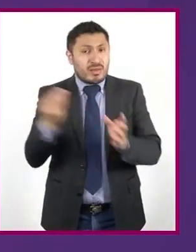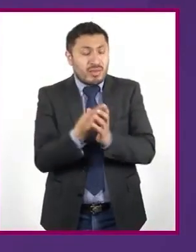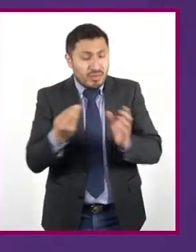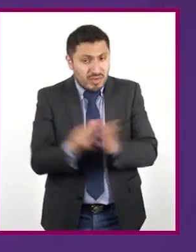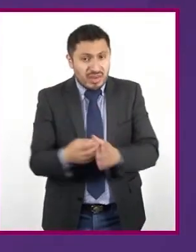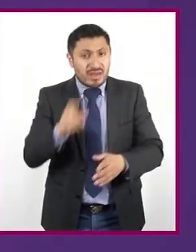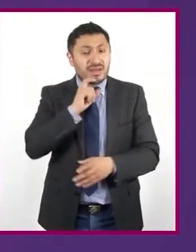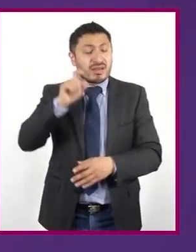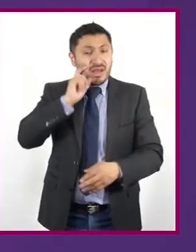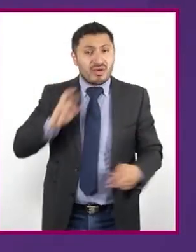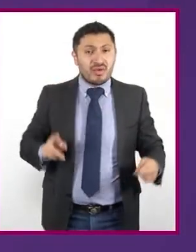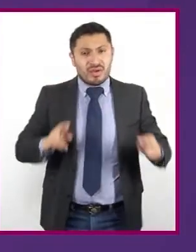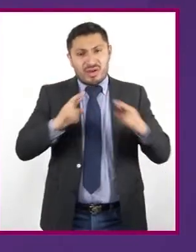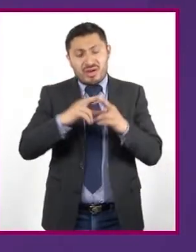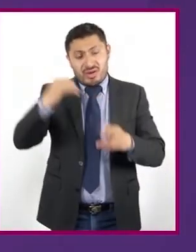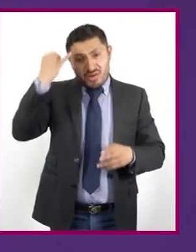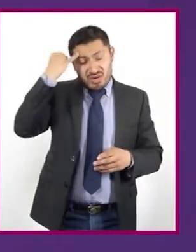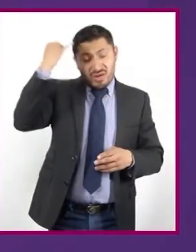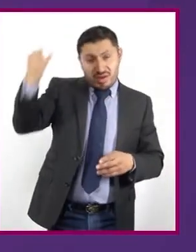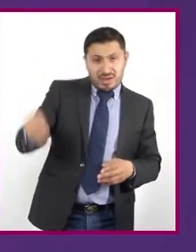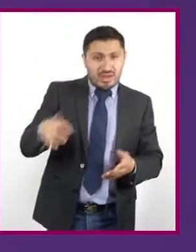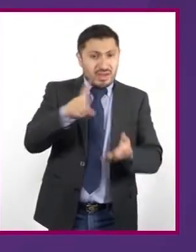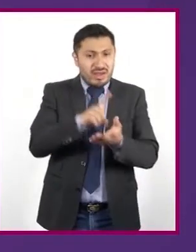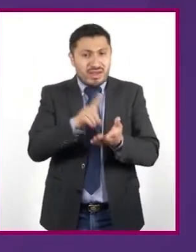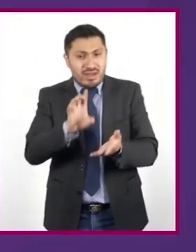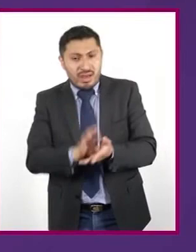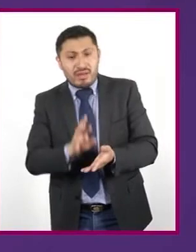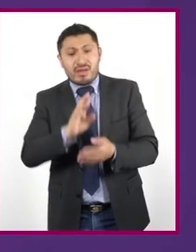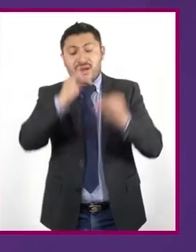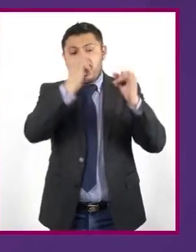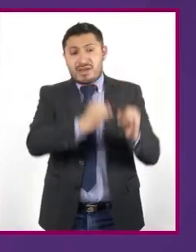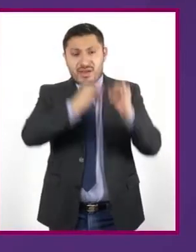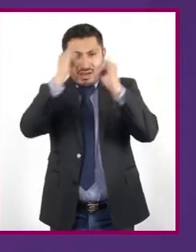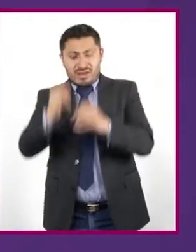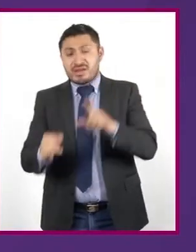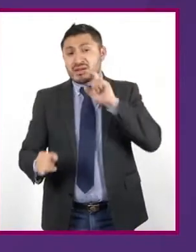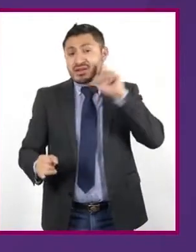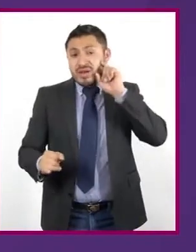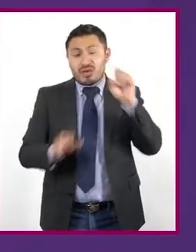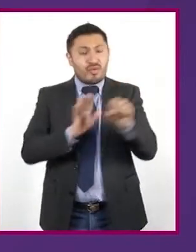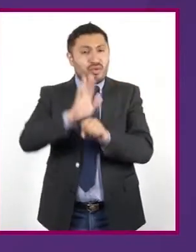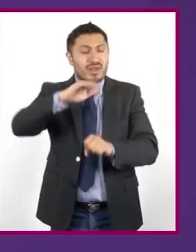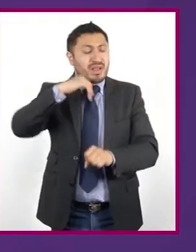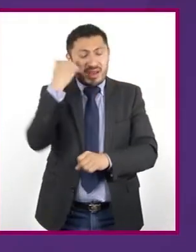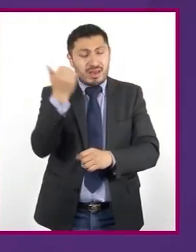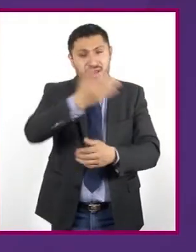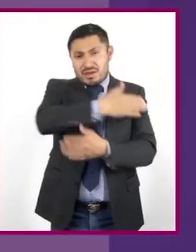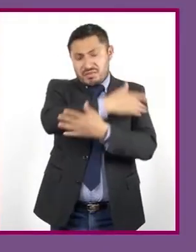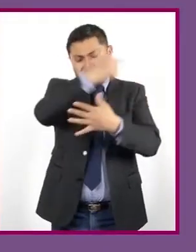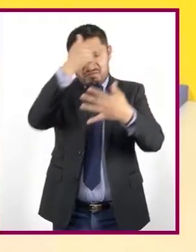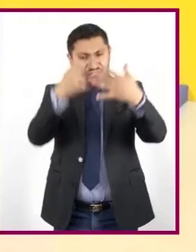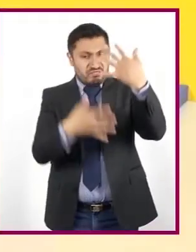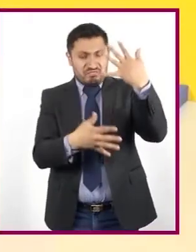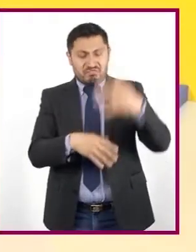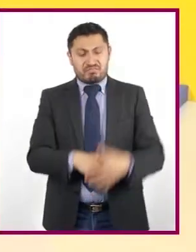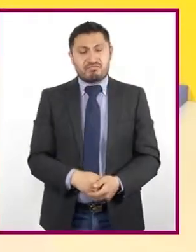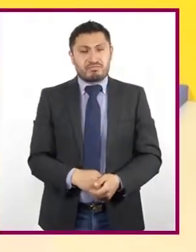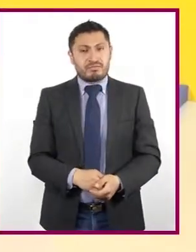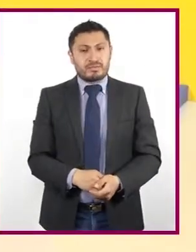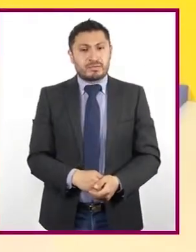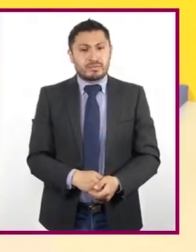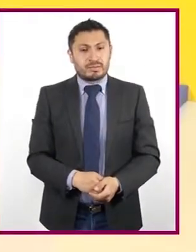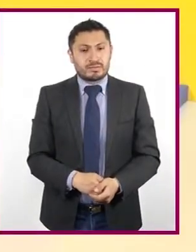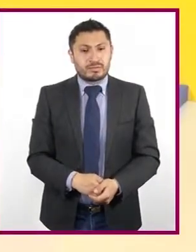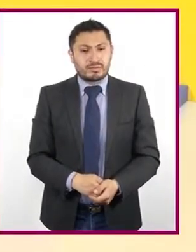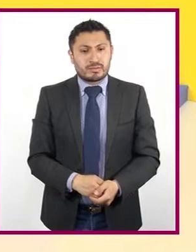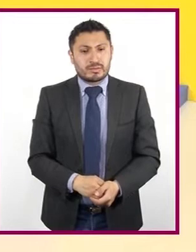religión, ideología, discapacidad, preferencia sexual o de cualquier otro orden. En